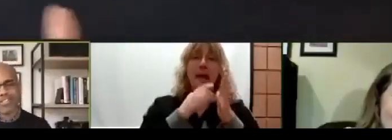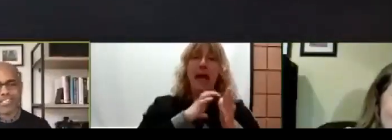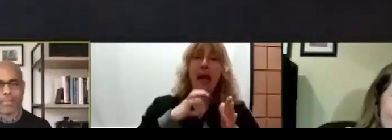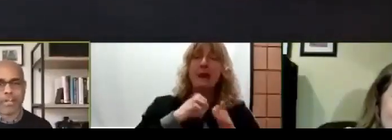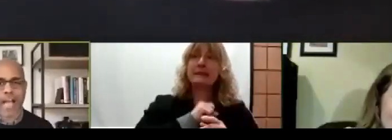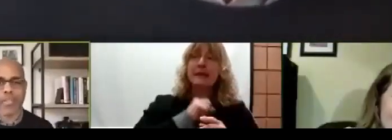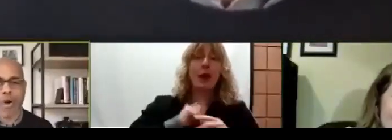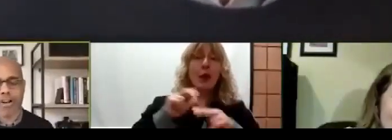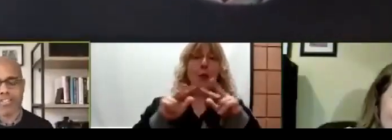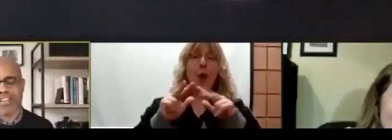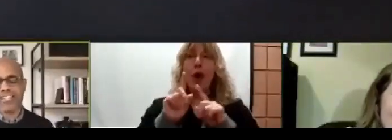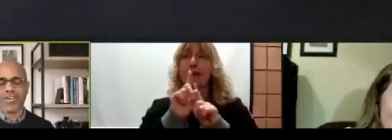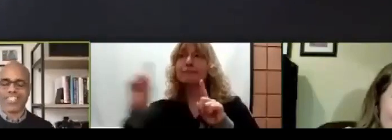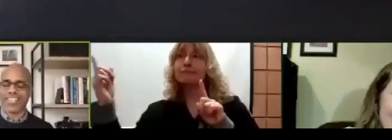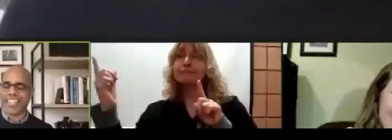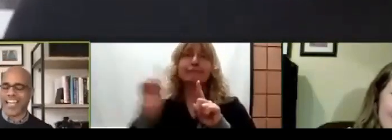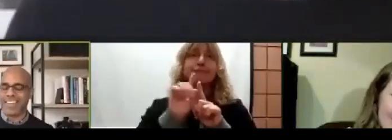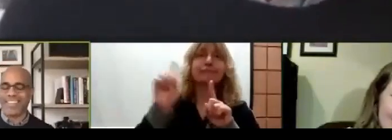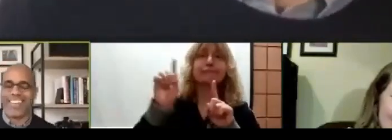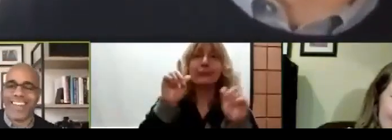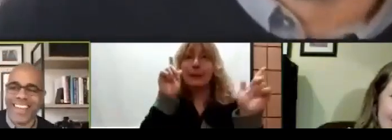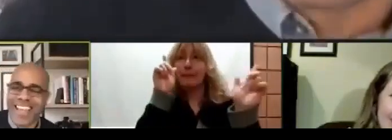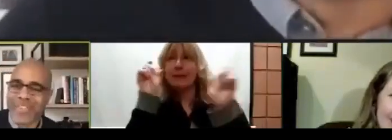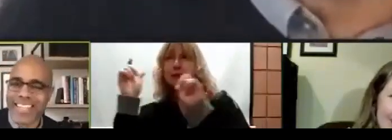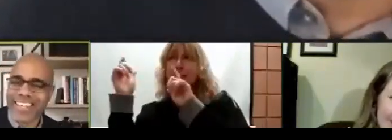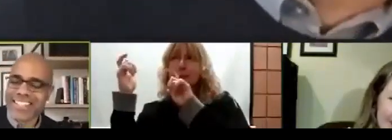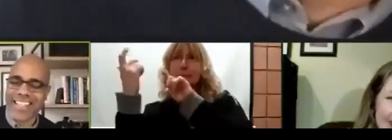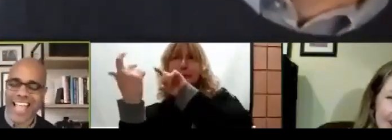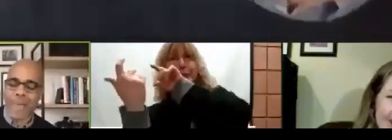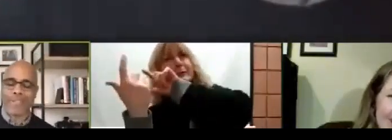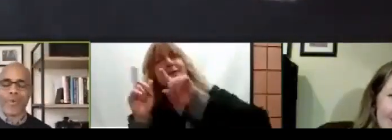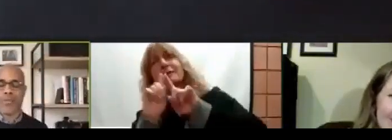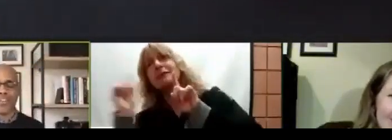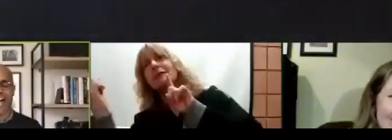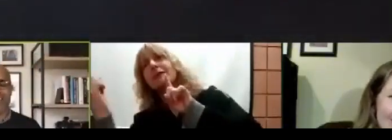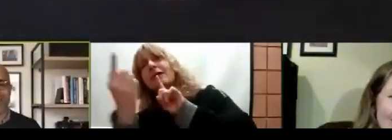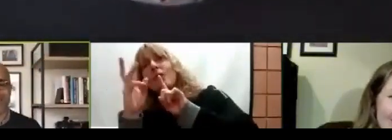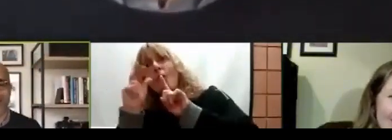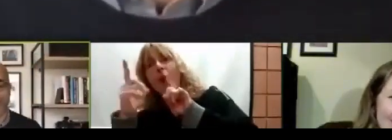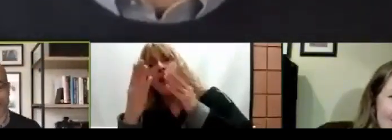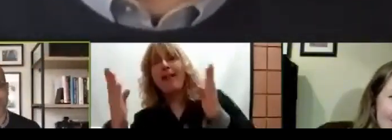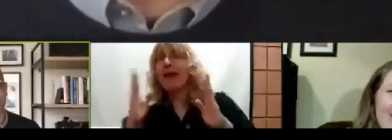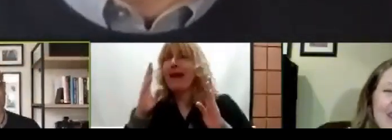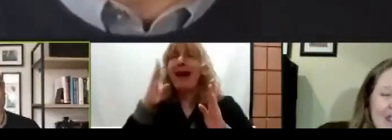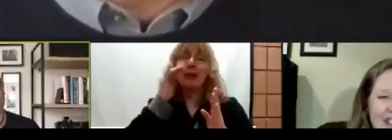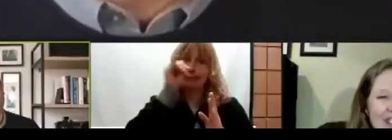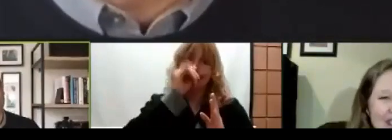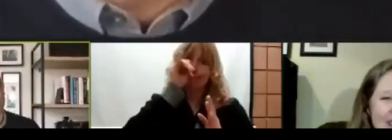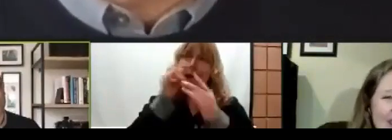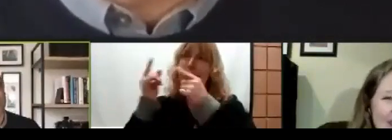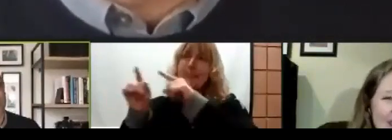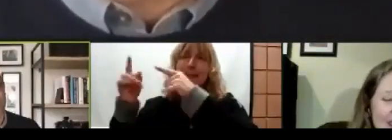capitolio este en el congreso este lugar es disneylandia tiene entre el éxito